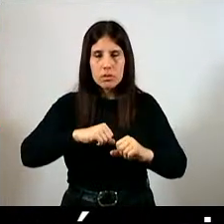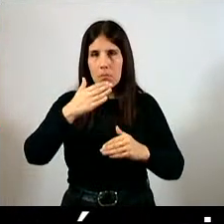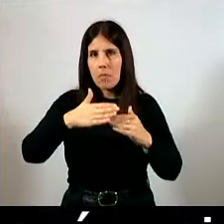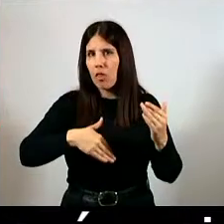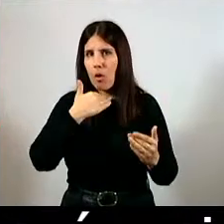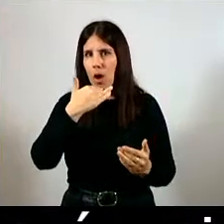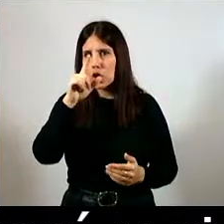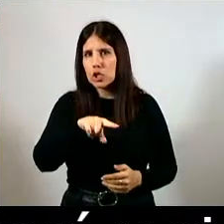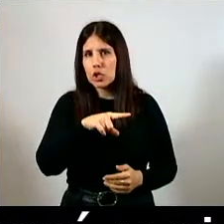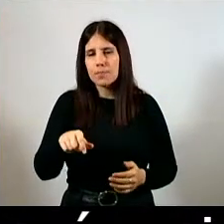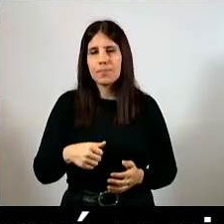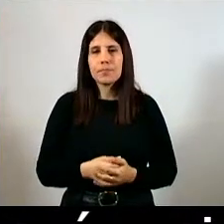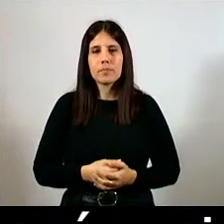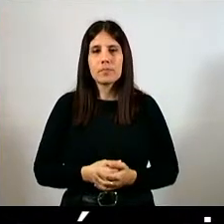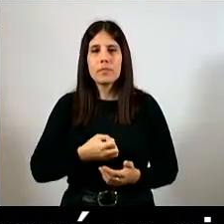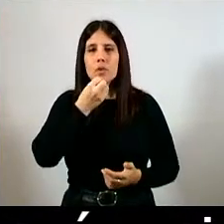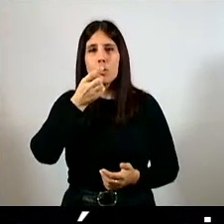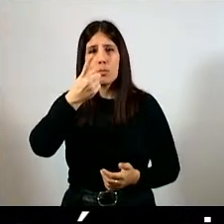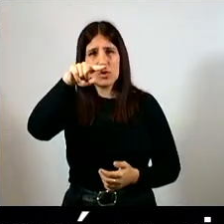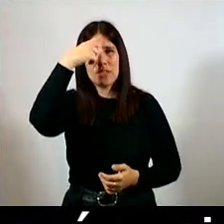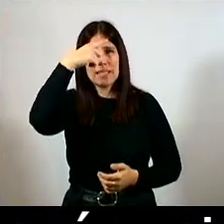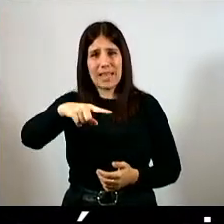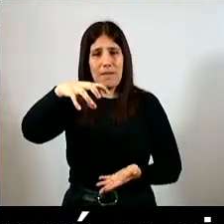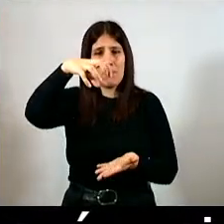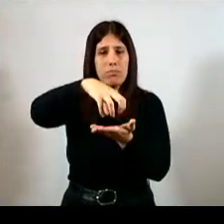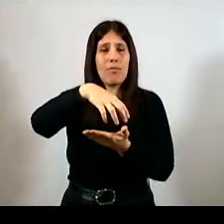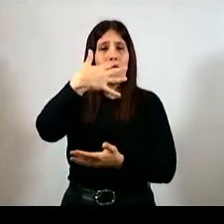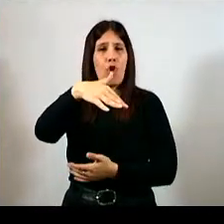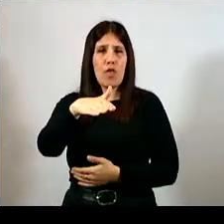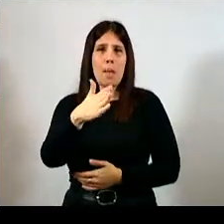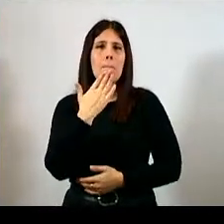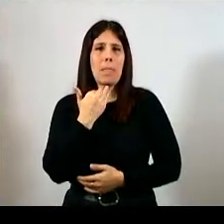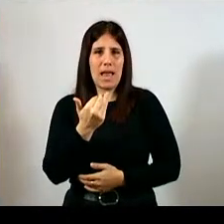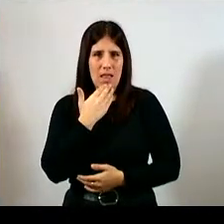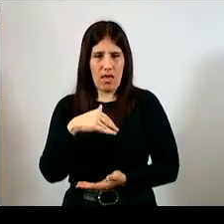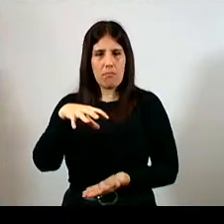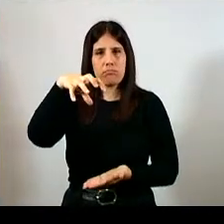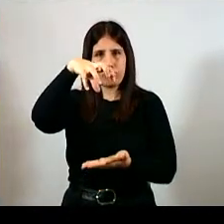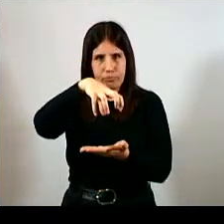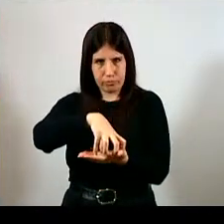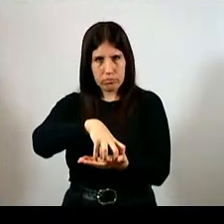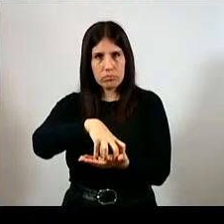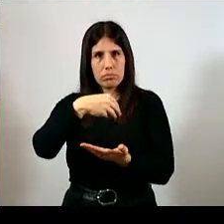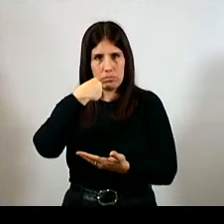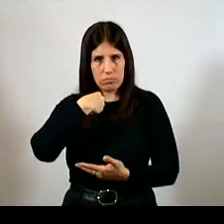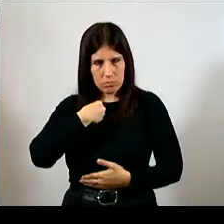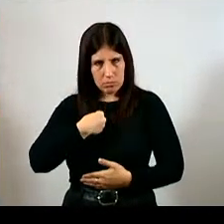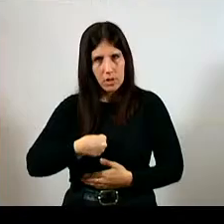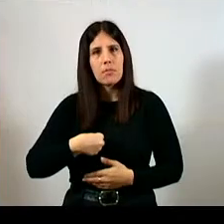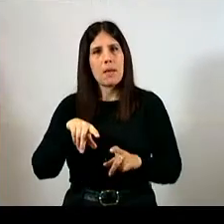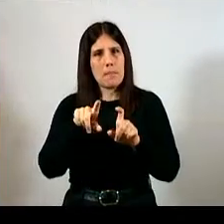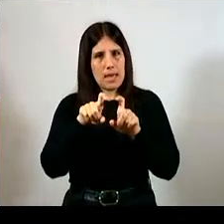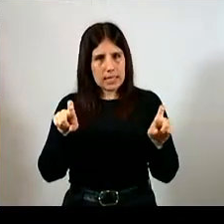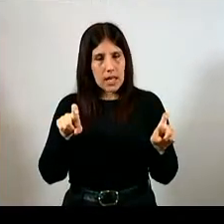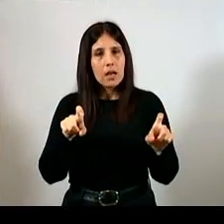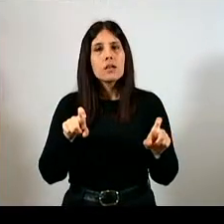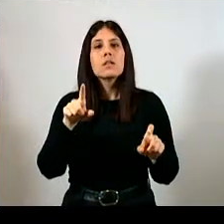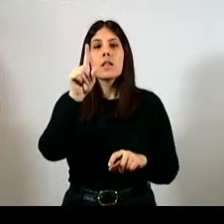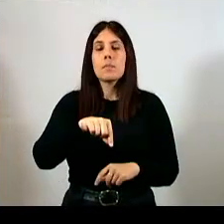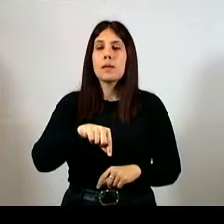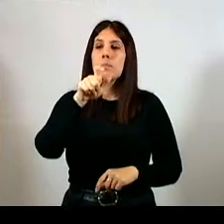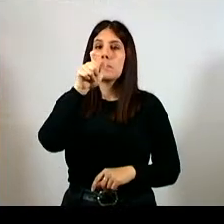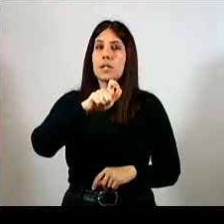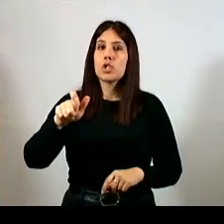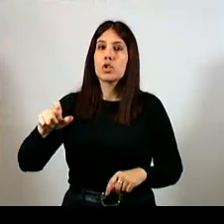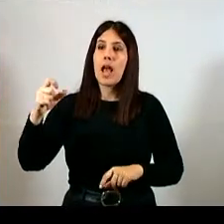región. Bueno, como saben, va a ser en Mérida donde va a tener fijada la sede de la empresa, y los inversores